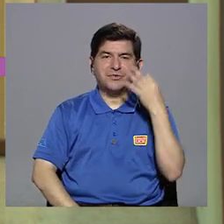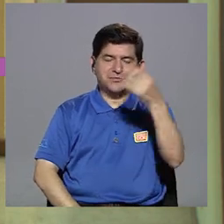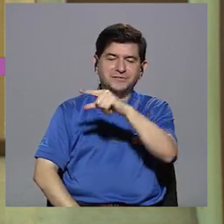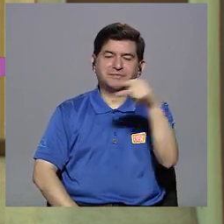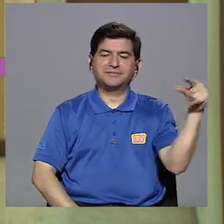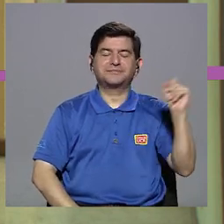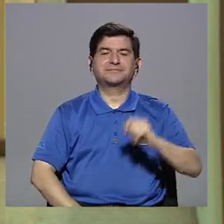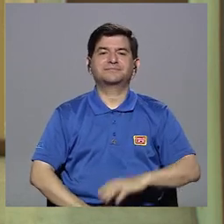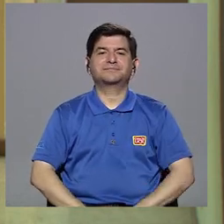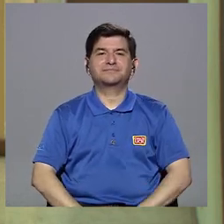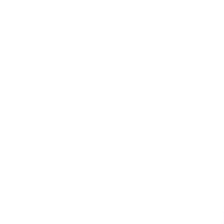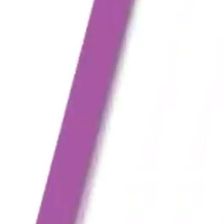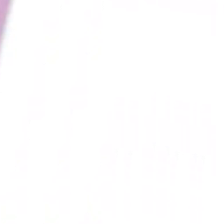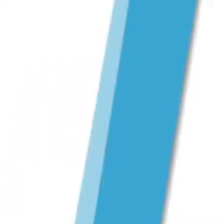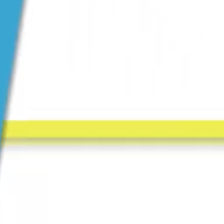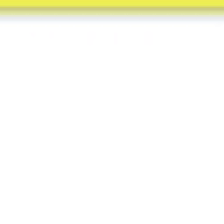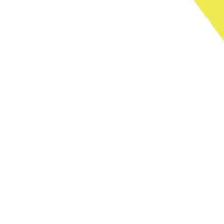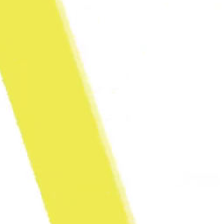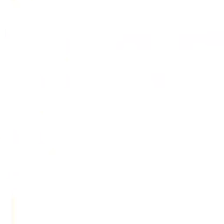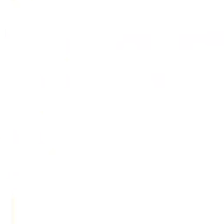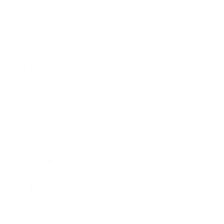hasta la próxima semana